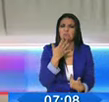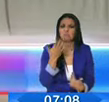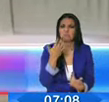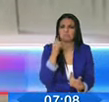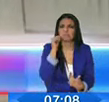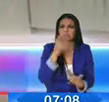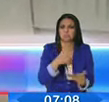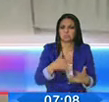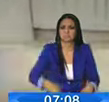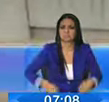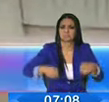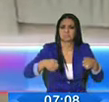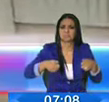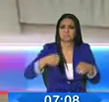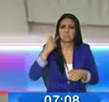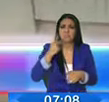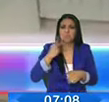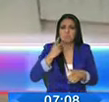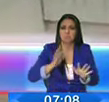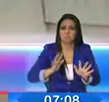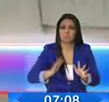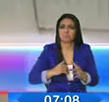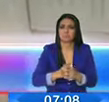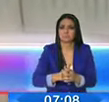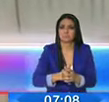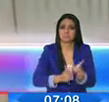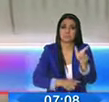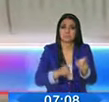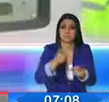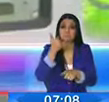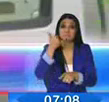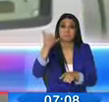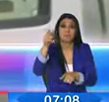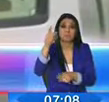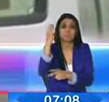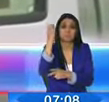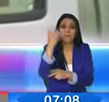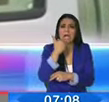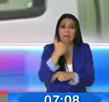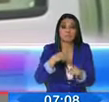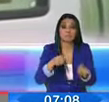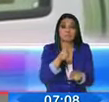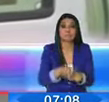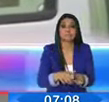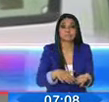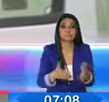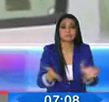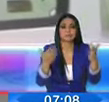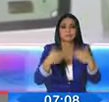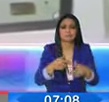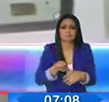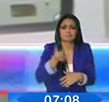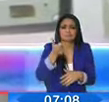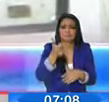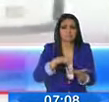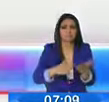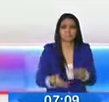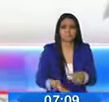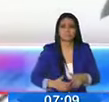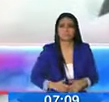moradores del sector intentaron llamar a las unidades de auxilio pero la víctima falleció casi al instante